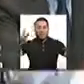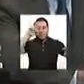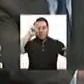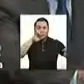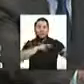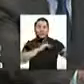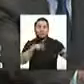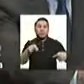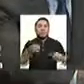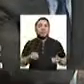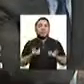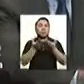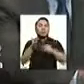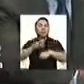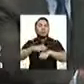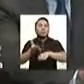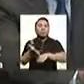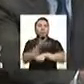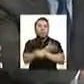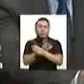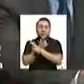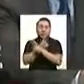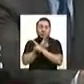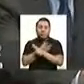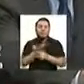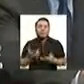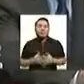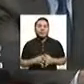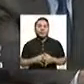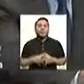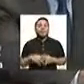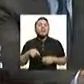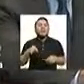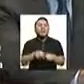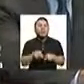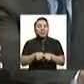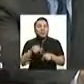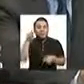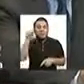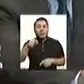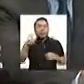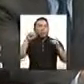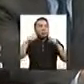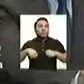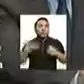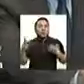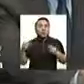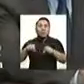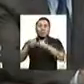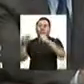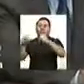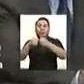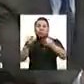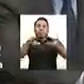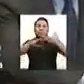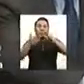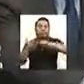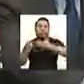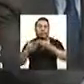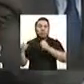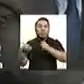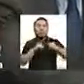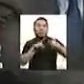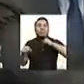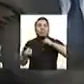las labores de prevención y la gestión de desastres, así como la reducción de posibles daños a sus poblaciones por